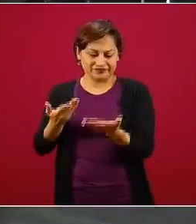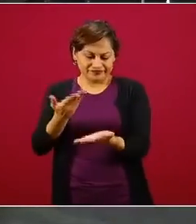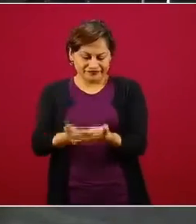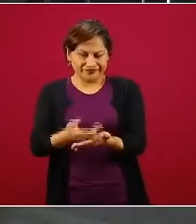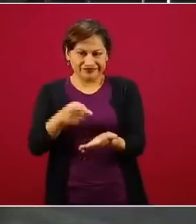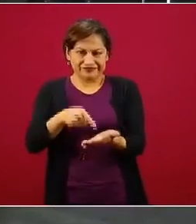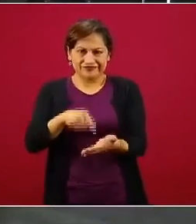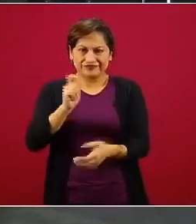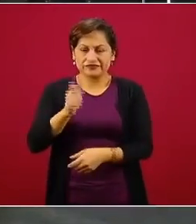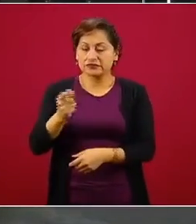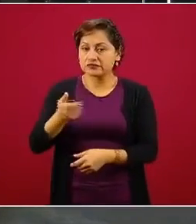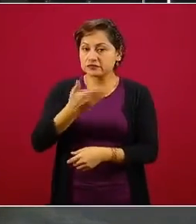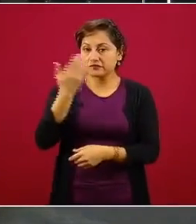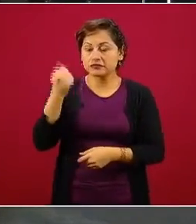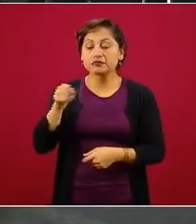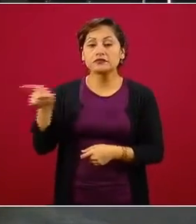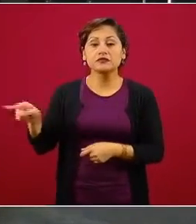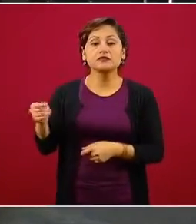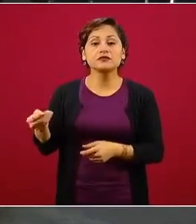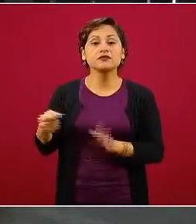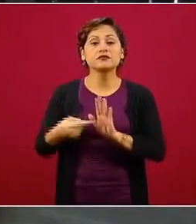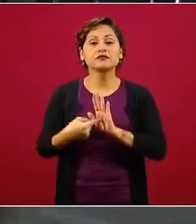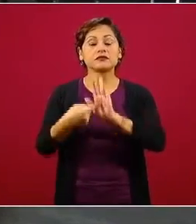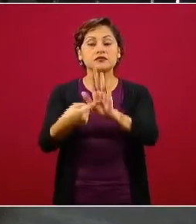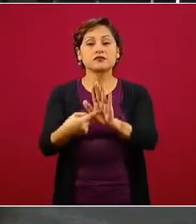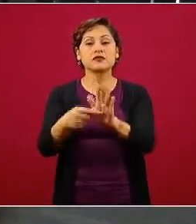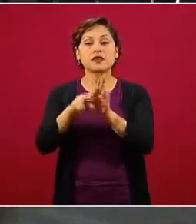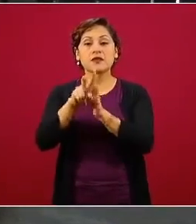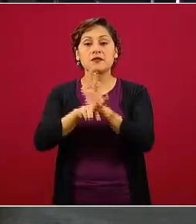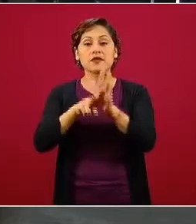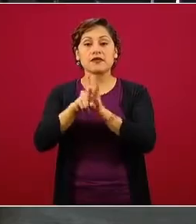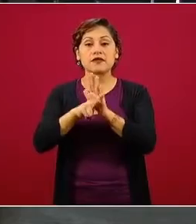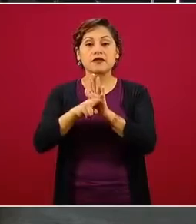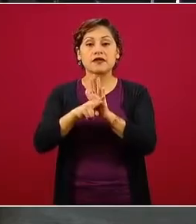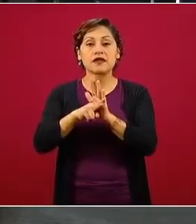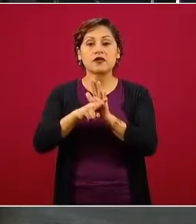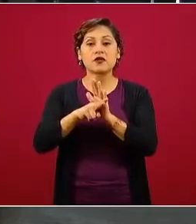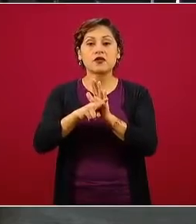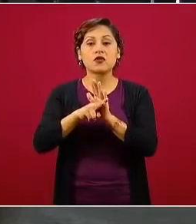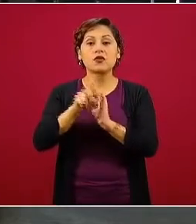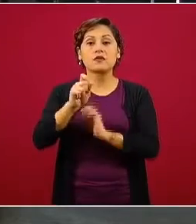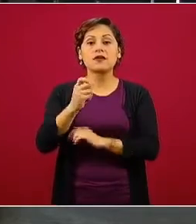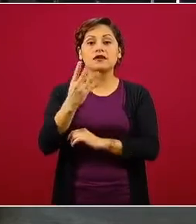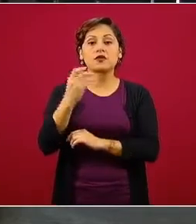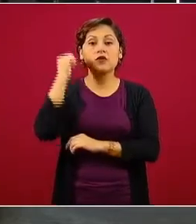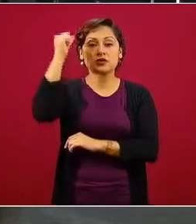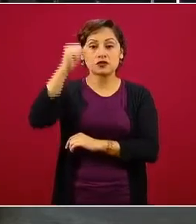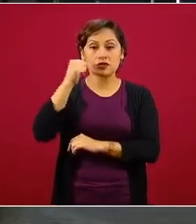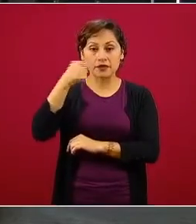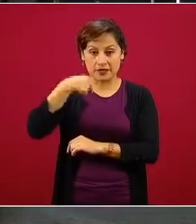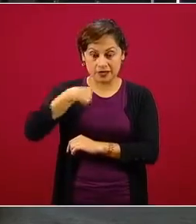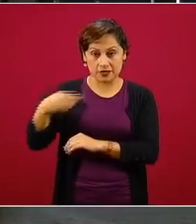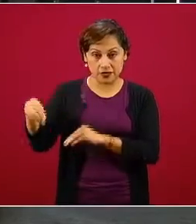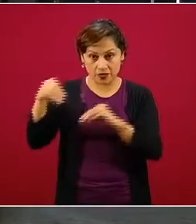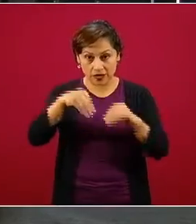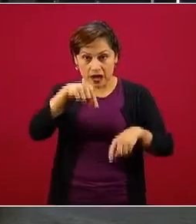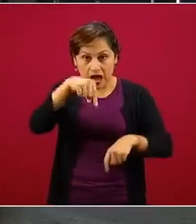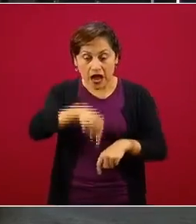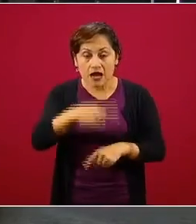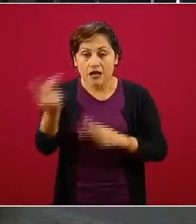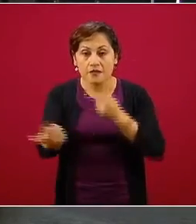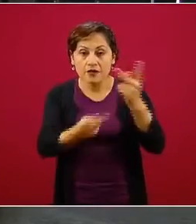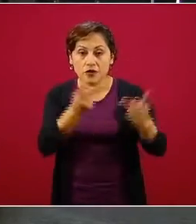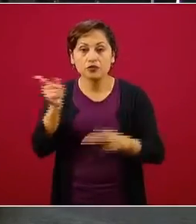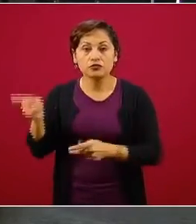el video del 24 de abril con las preguntas que hice y la respuesta que hizo el señor secretario. Y también presentaron